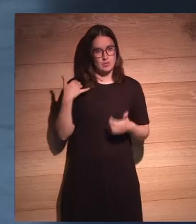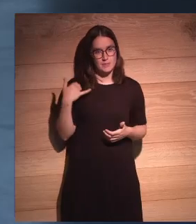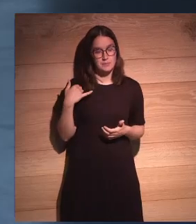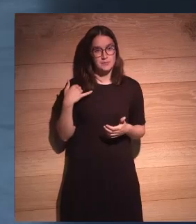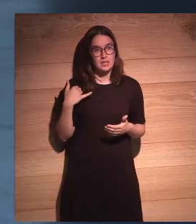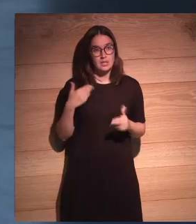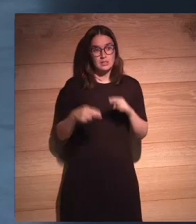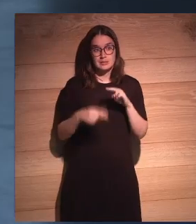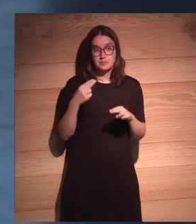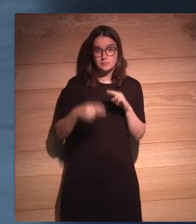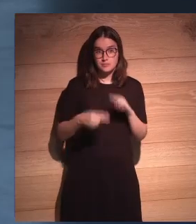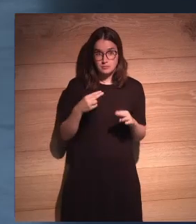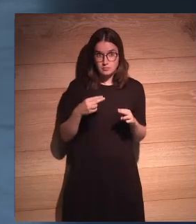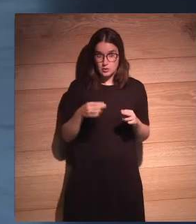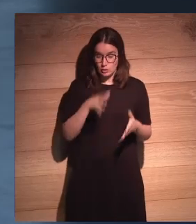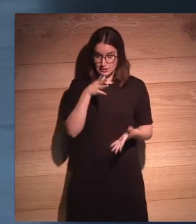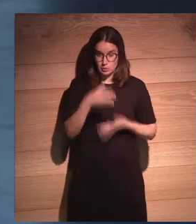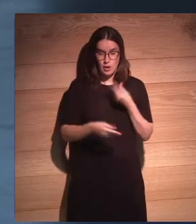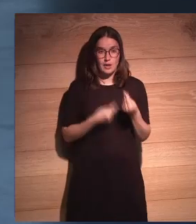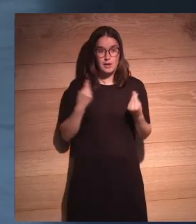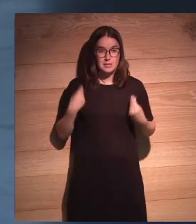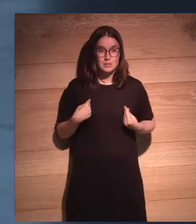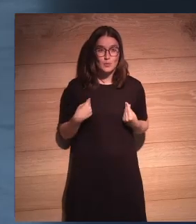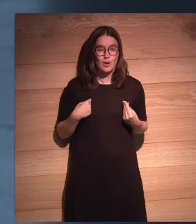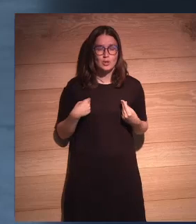Y en la frontera, lo que estamos ahora mismo haciendo, hay